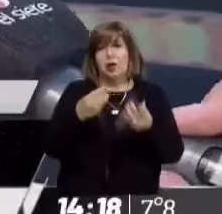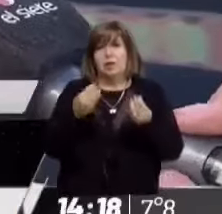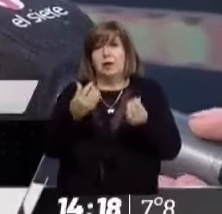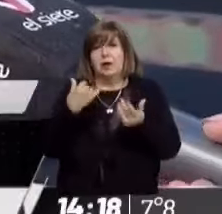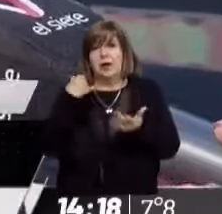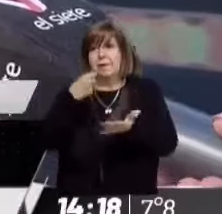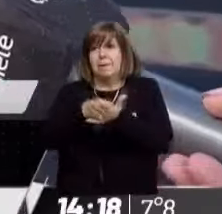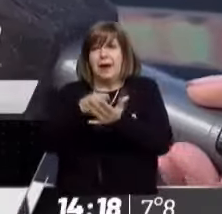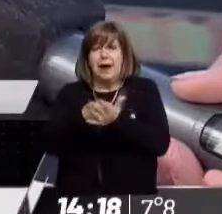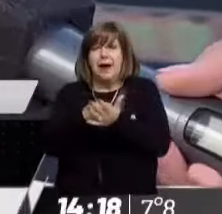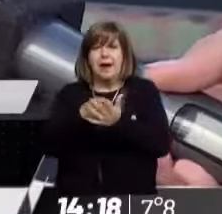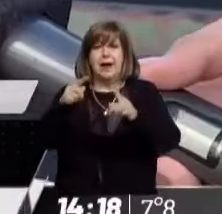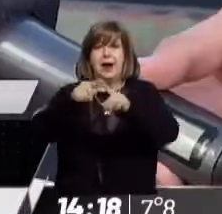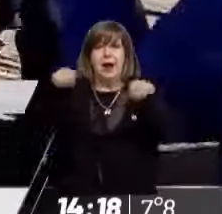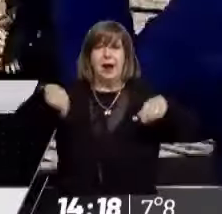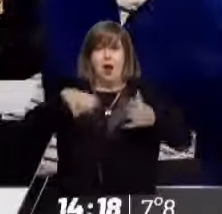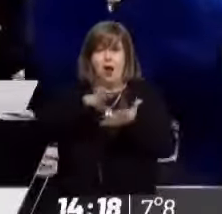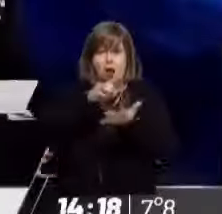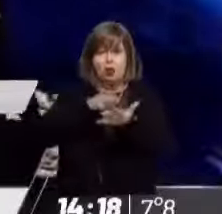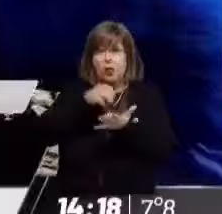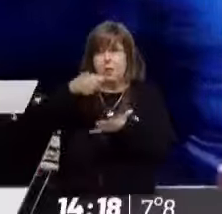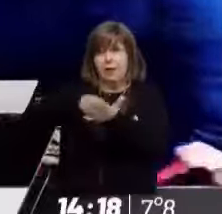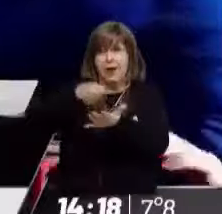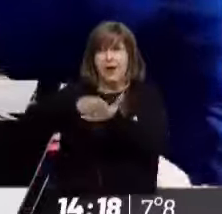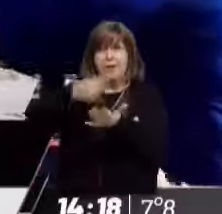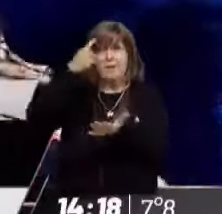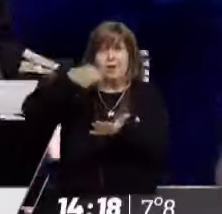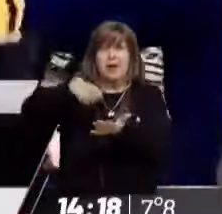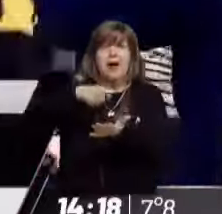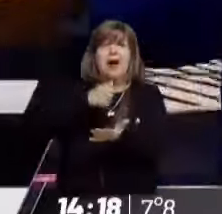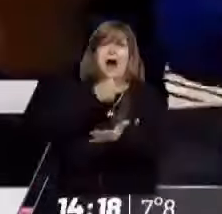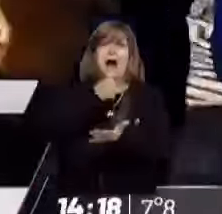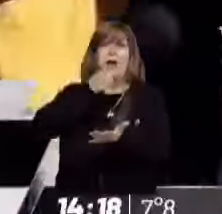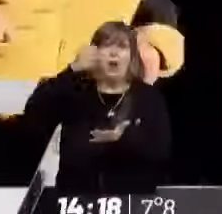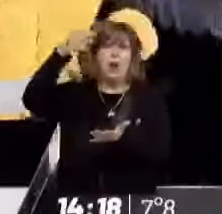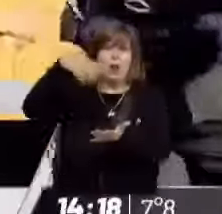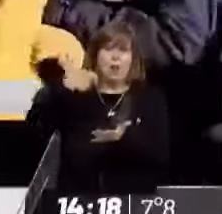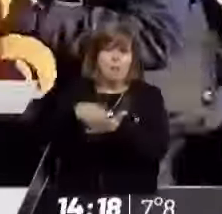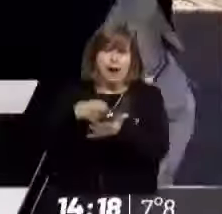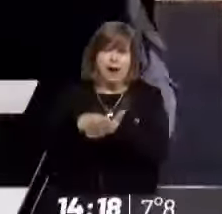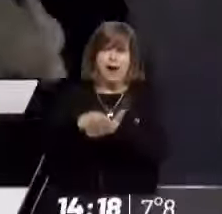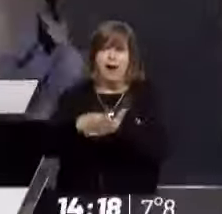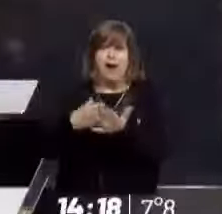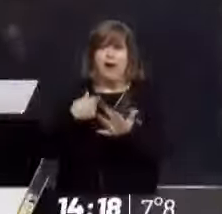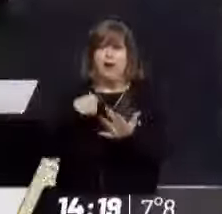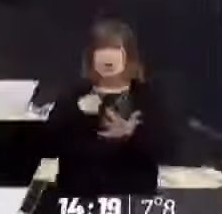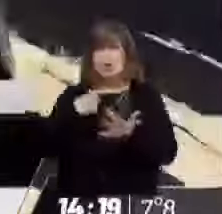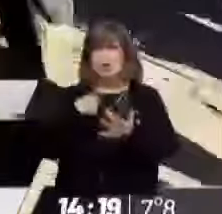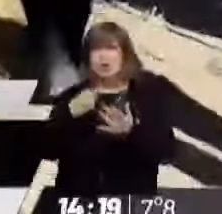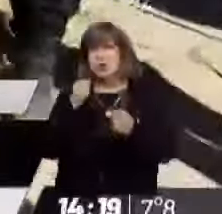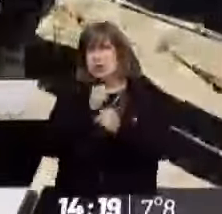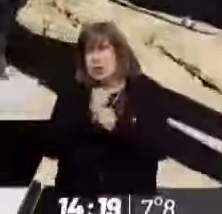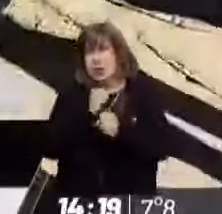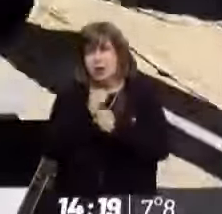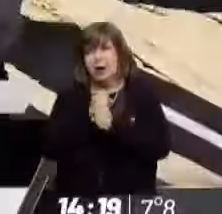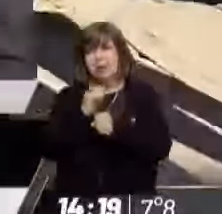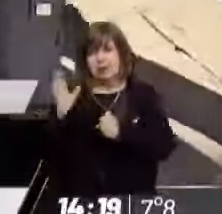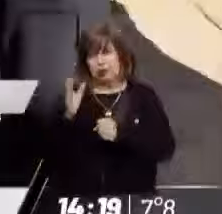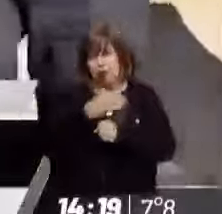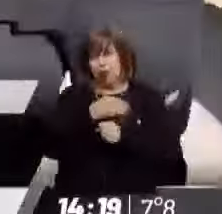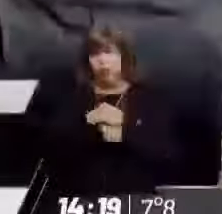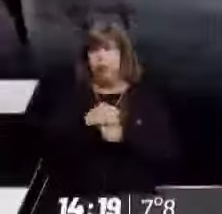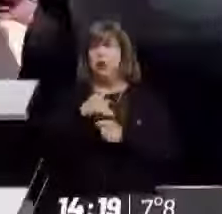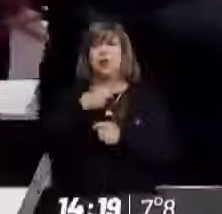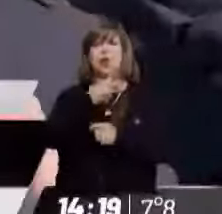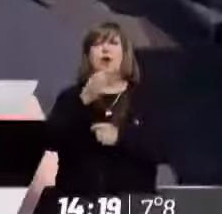acá pagar el lote y como corresponde si hay que pagar luz y agua lo pagamos pues no somos gente de hacerle mal a nadie trabajamos todos